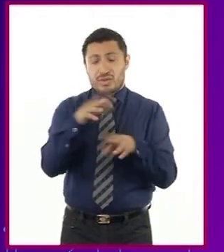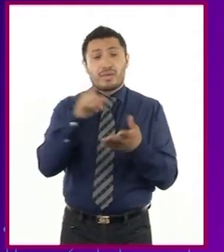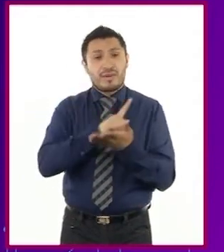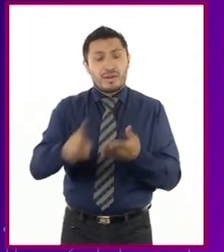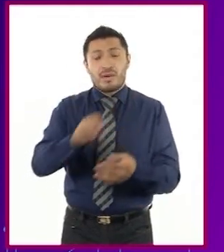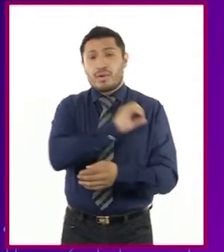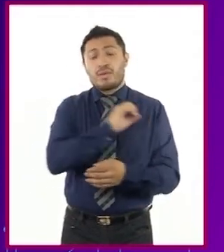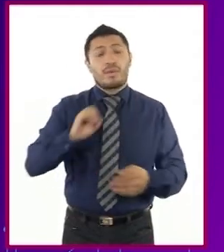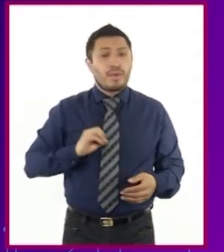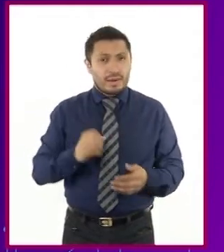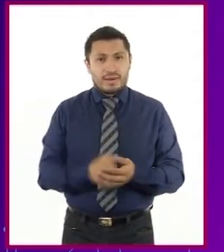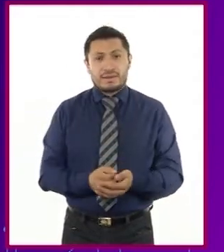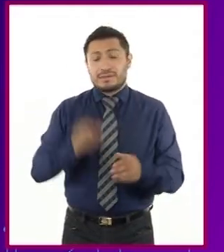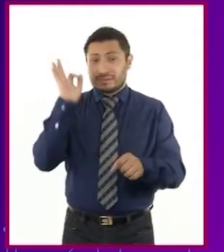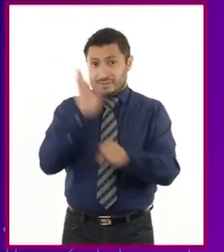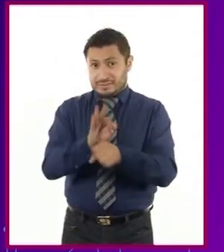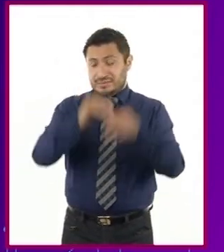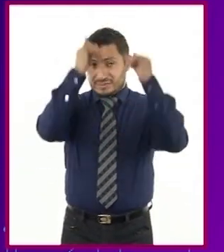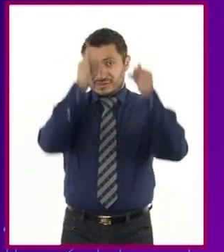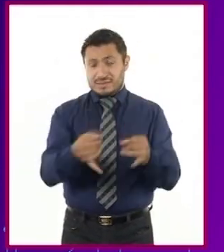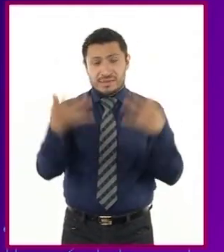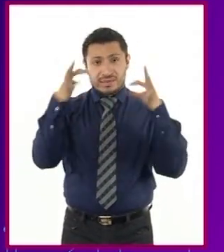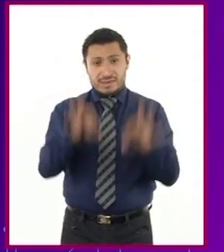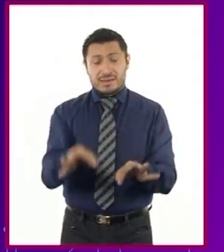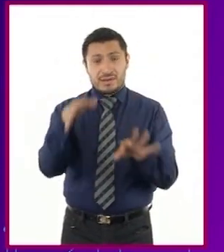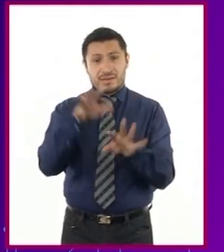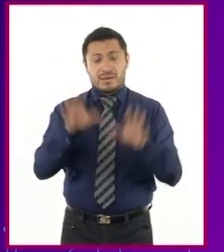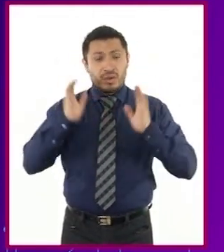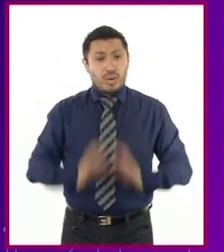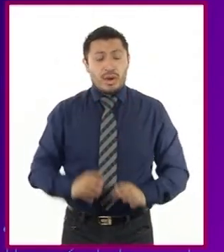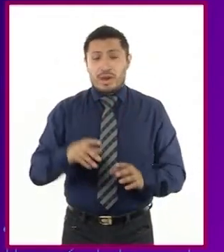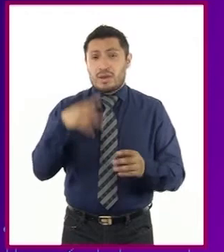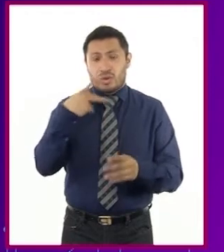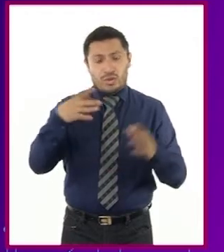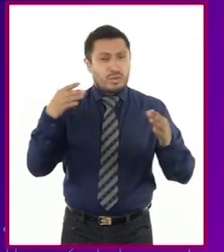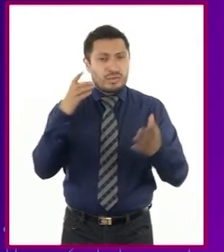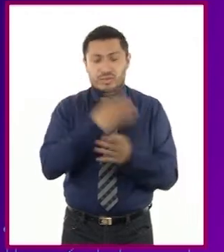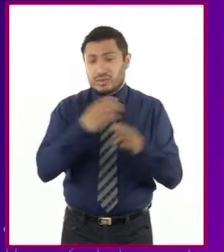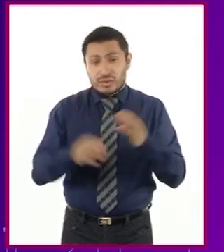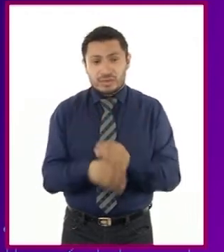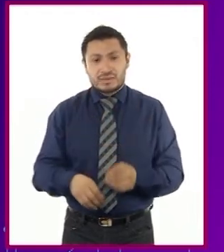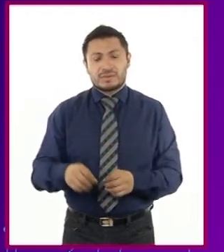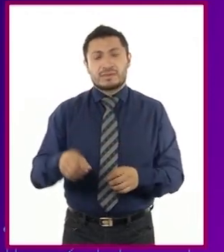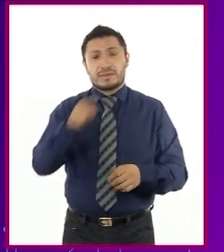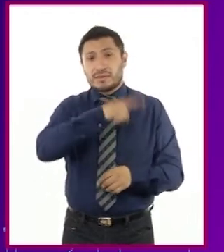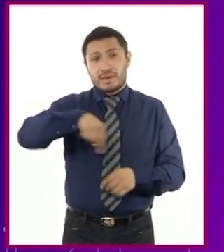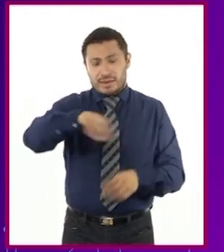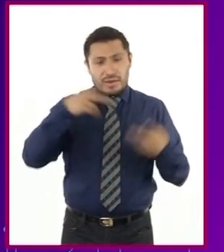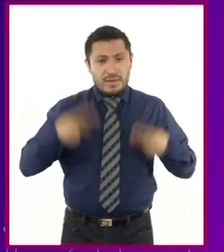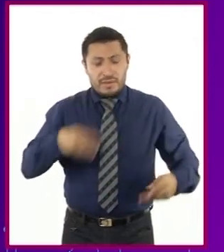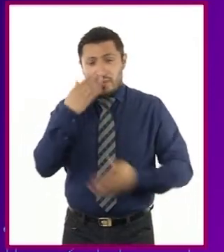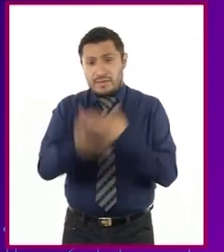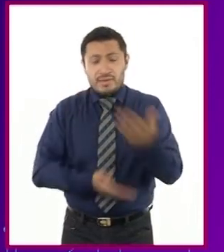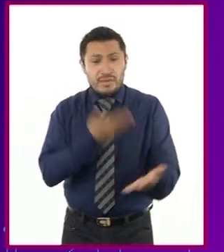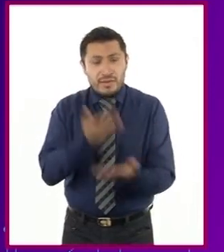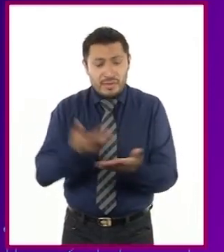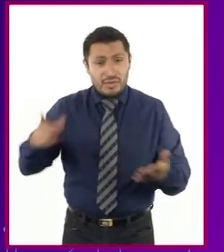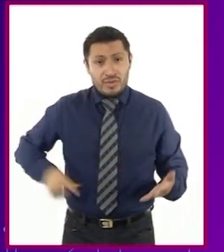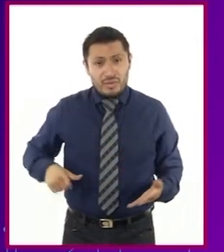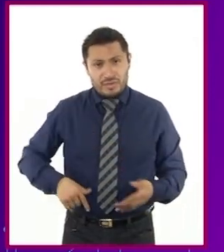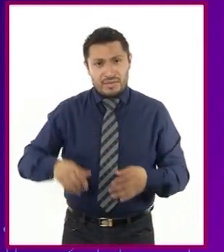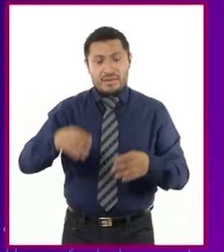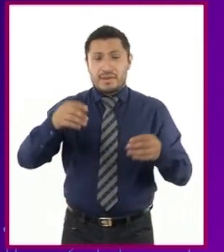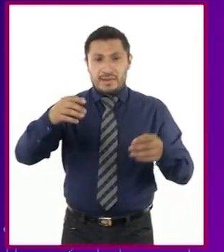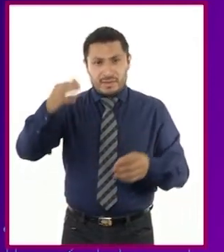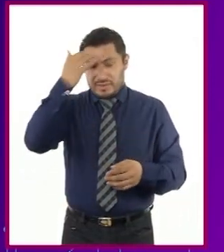y obligaciones, proteger su integridad física y patrimonial, sensibilizar y capacitar a servidores públicos y a la sociedad civil,